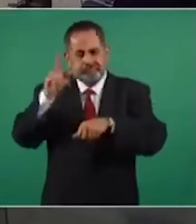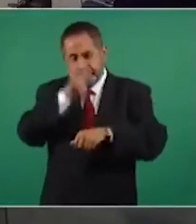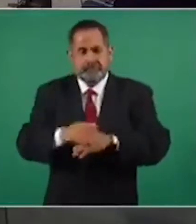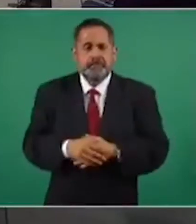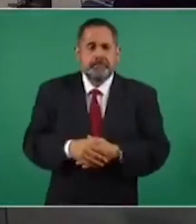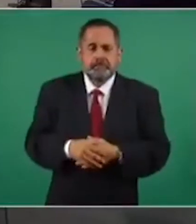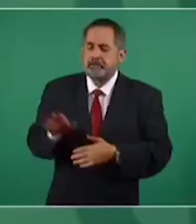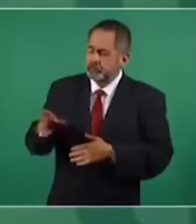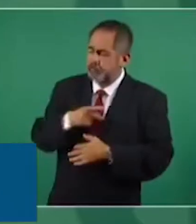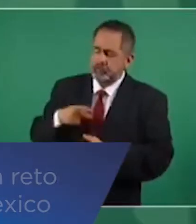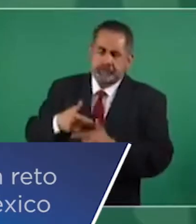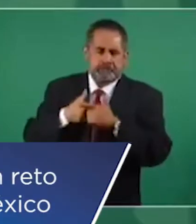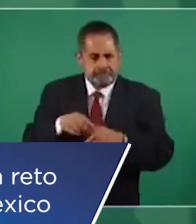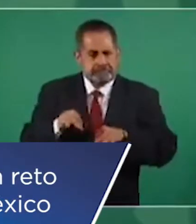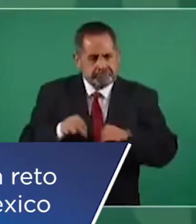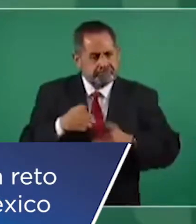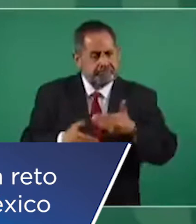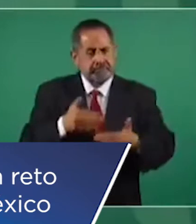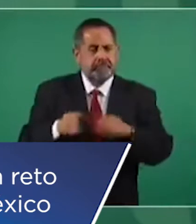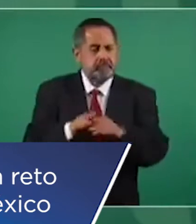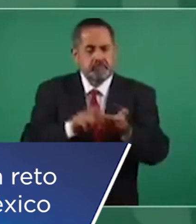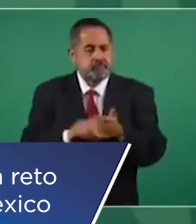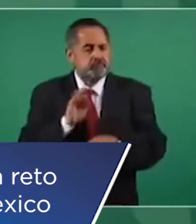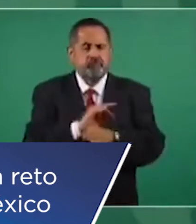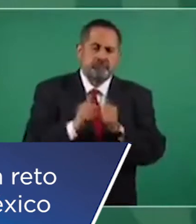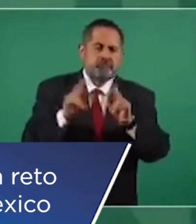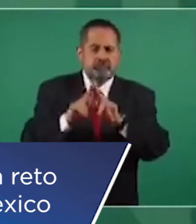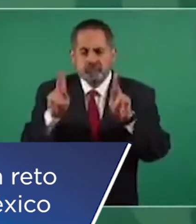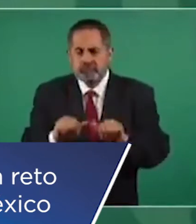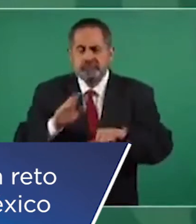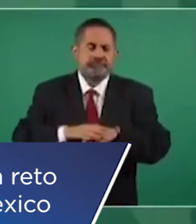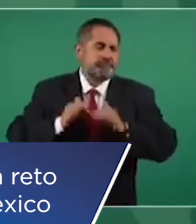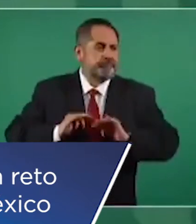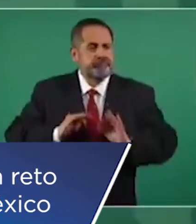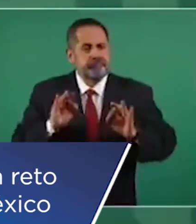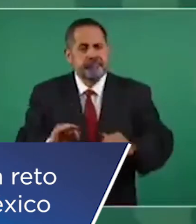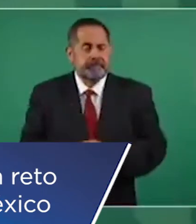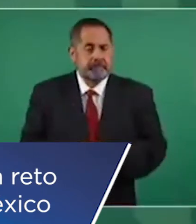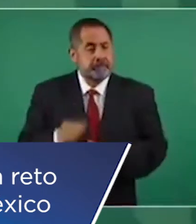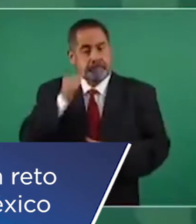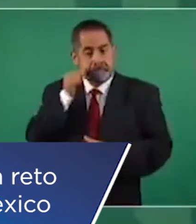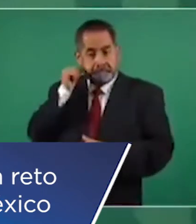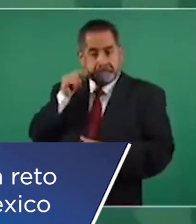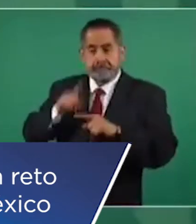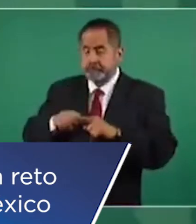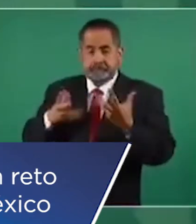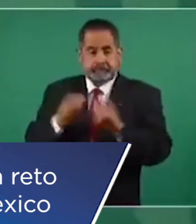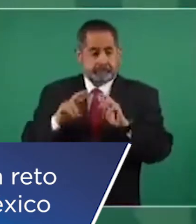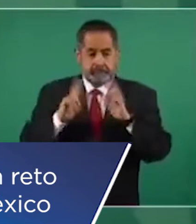Sí, tenemos que seguir trabajando en garantizar la paz, la tranquilidad. Ayer tuvimos una